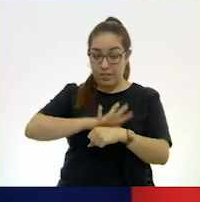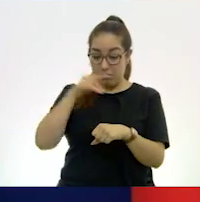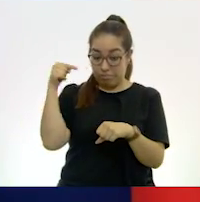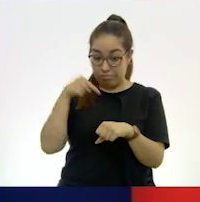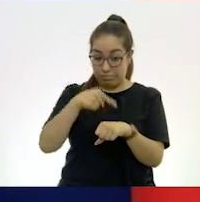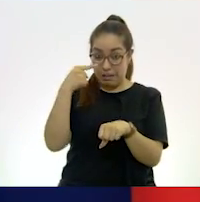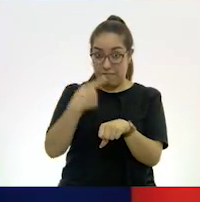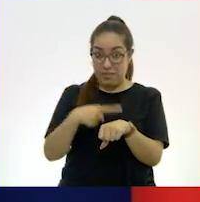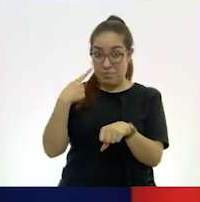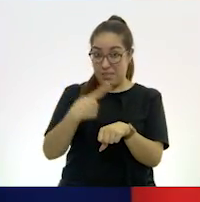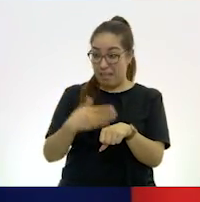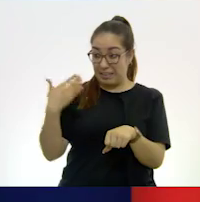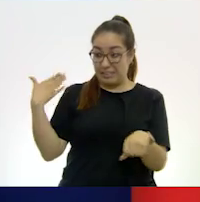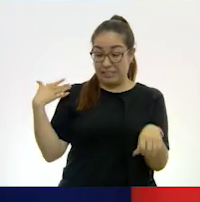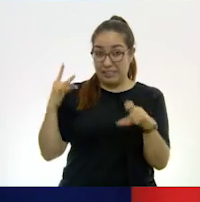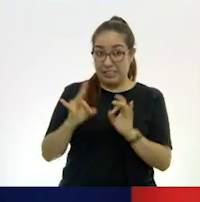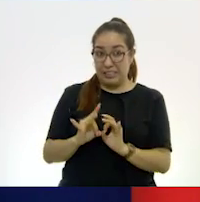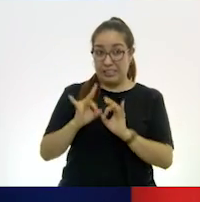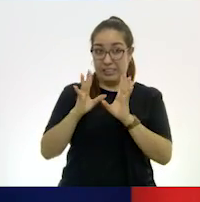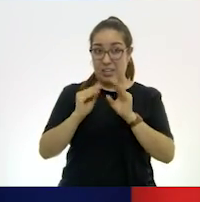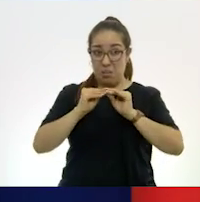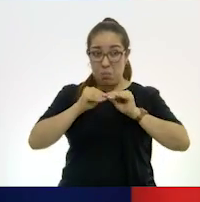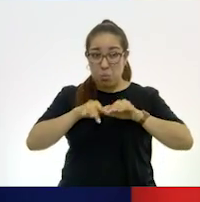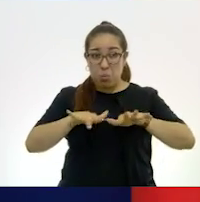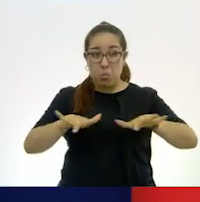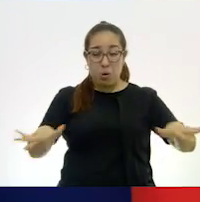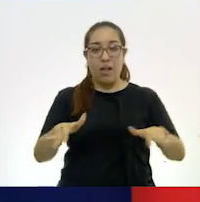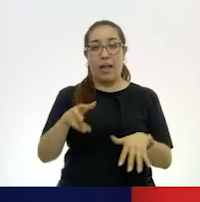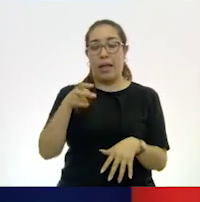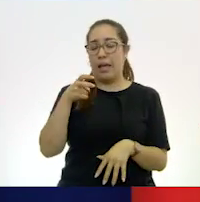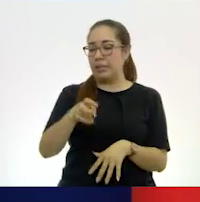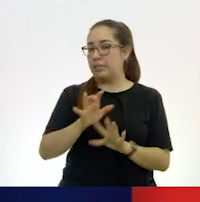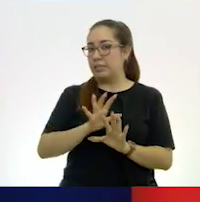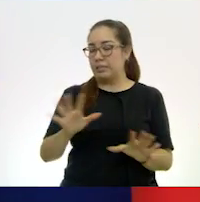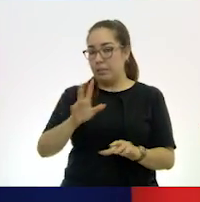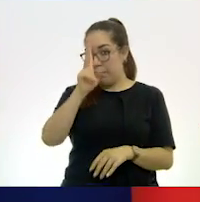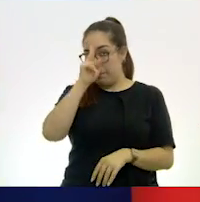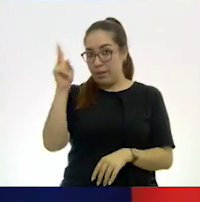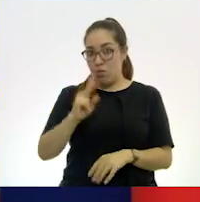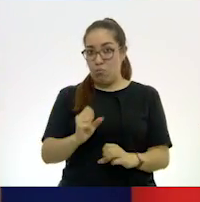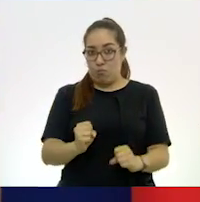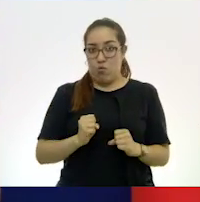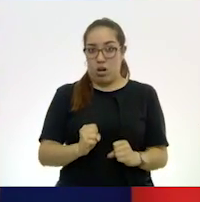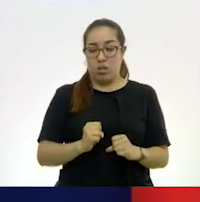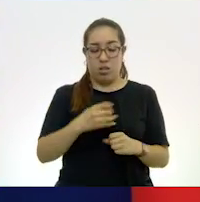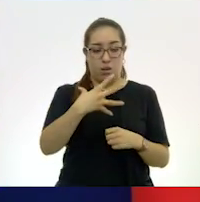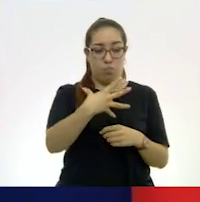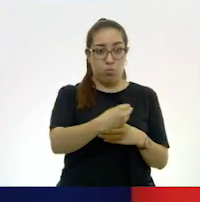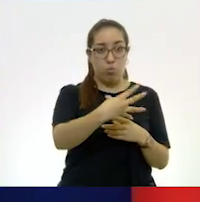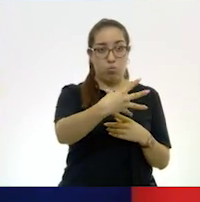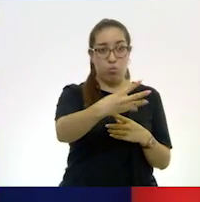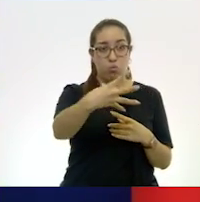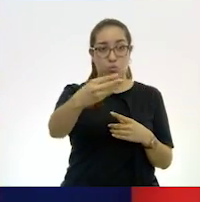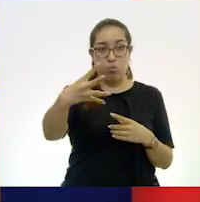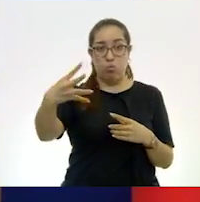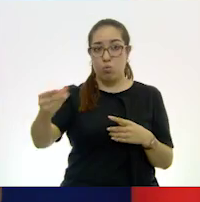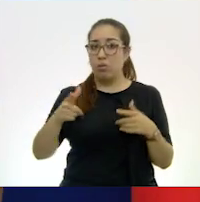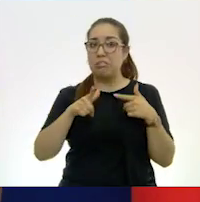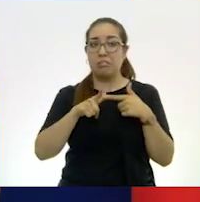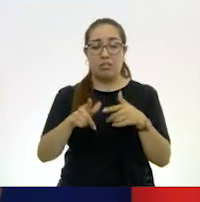de reciente aparición y se ha convertido en una pandemia y hasta el momento se sigue